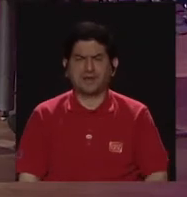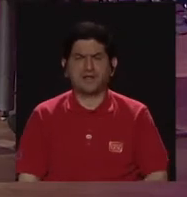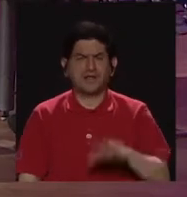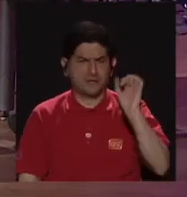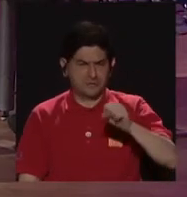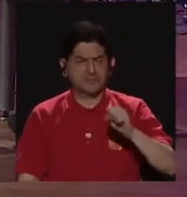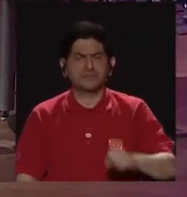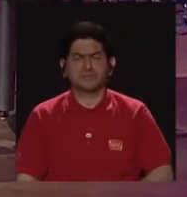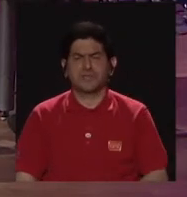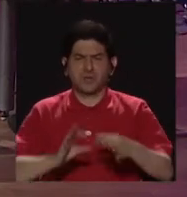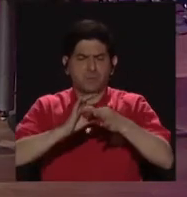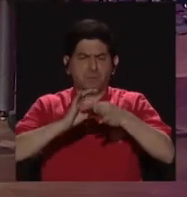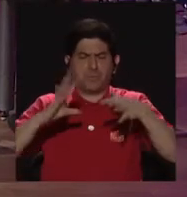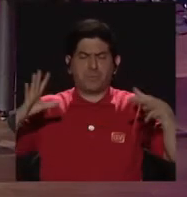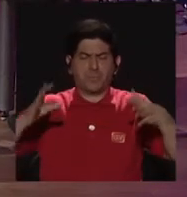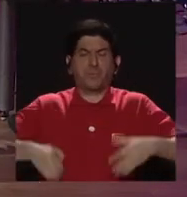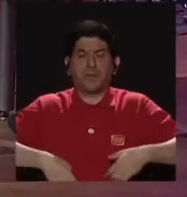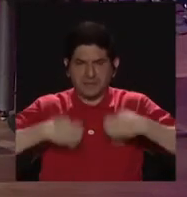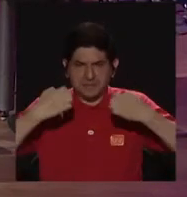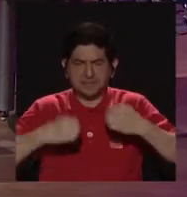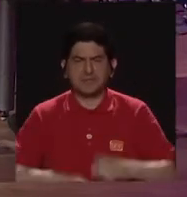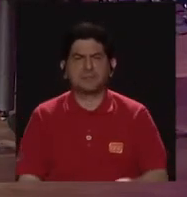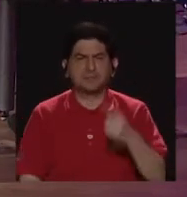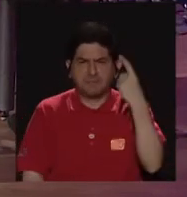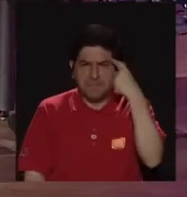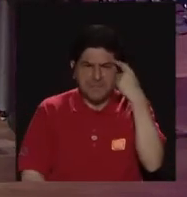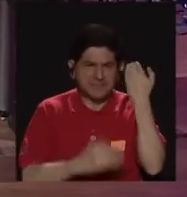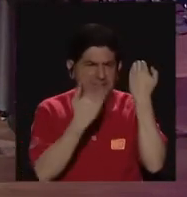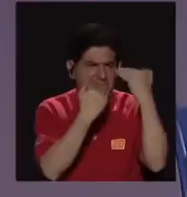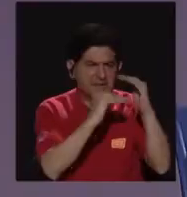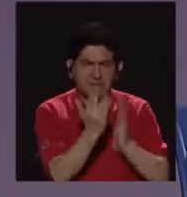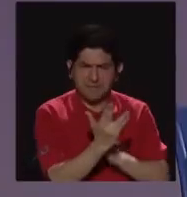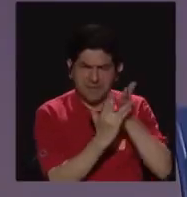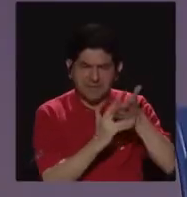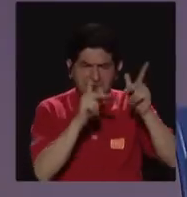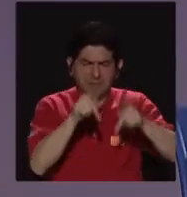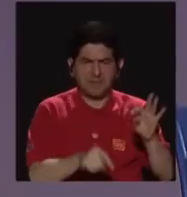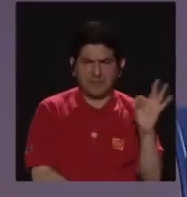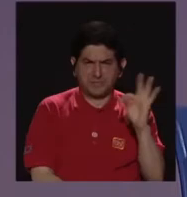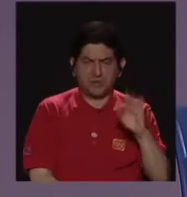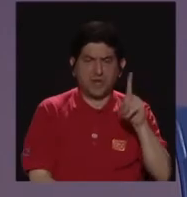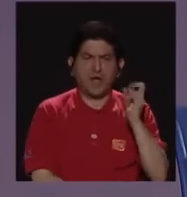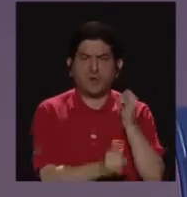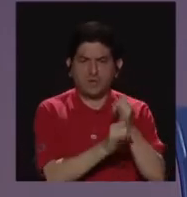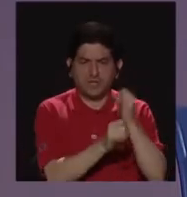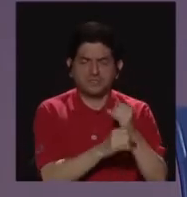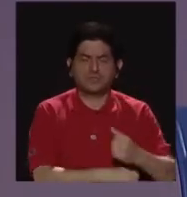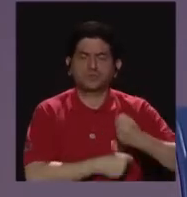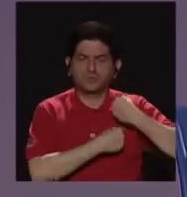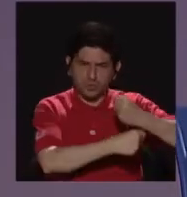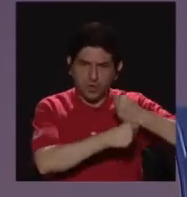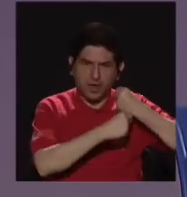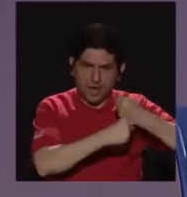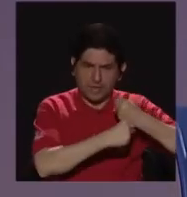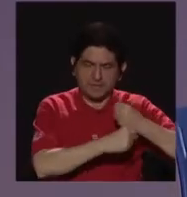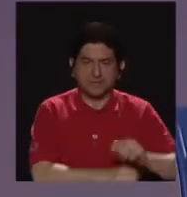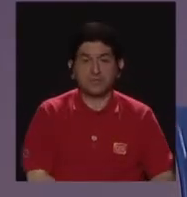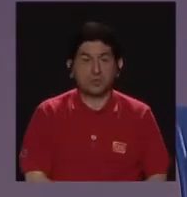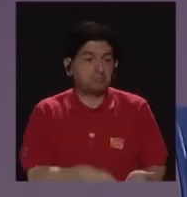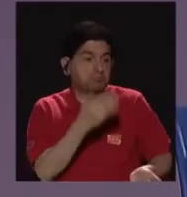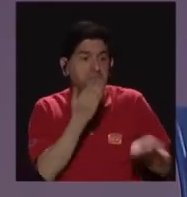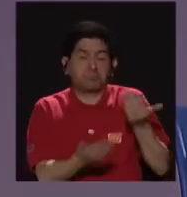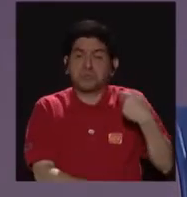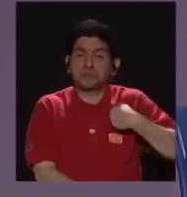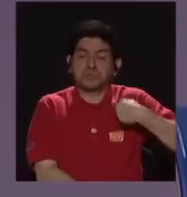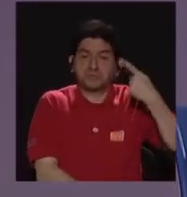si en efecto una desconexión de que ok podemos pensar que se limite el acceso de personas trans a una institución como el ejército y de pronto